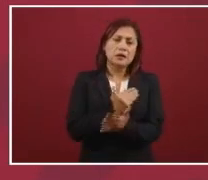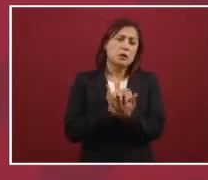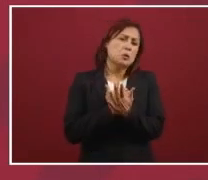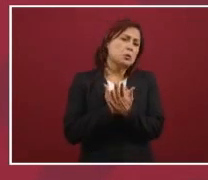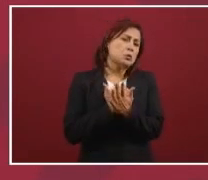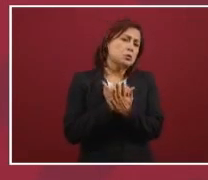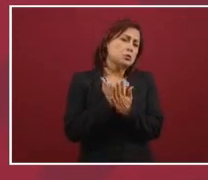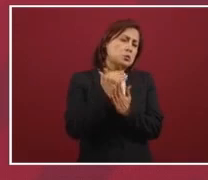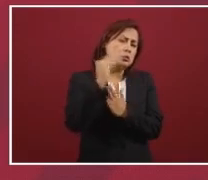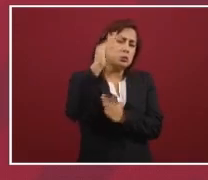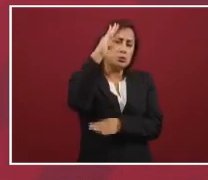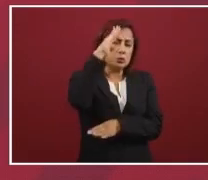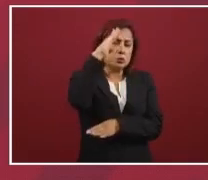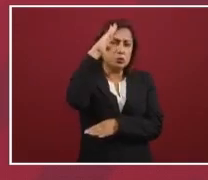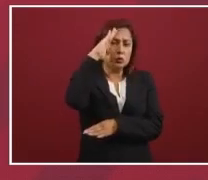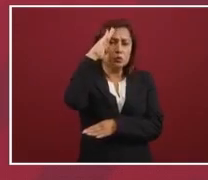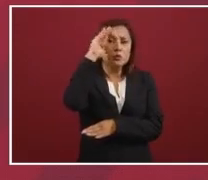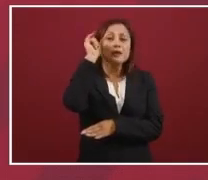de que